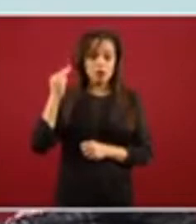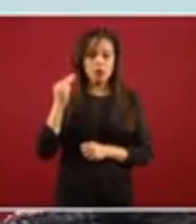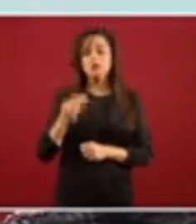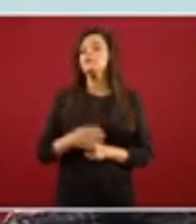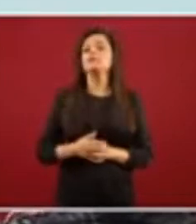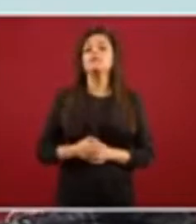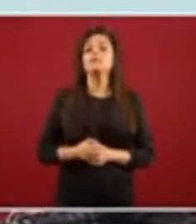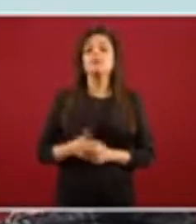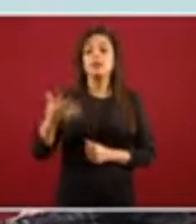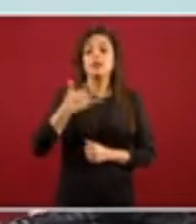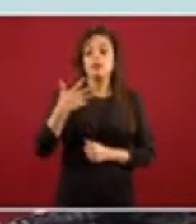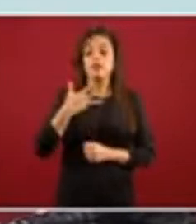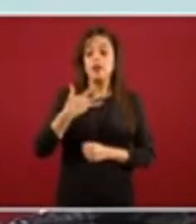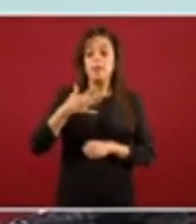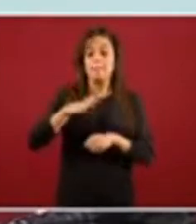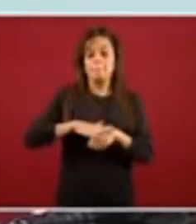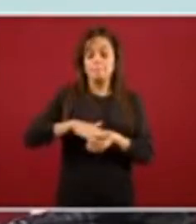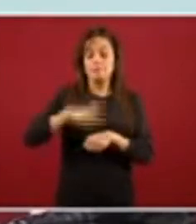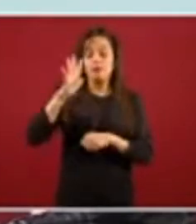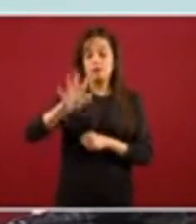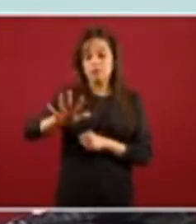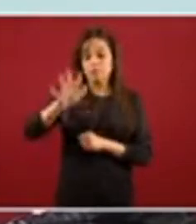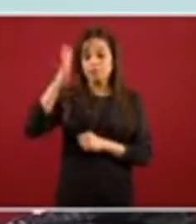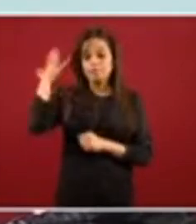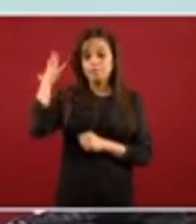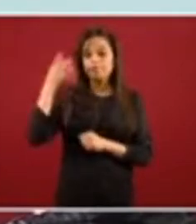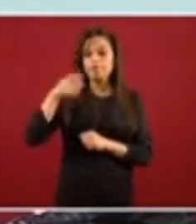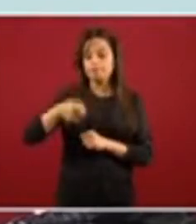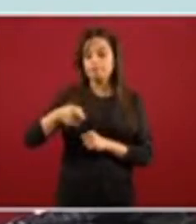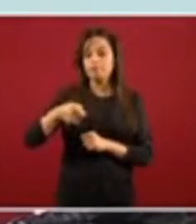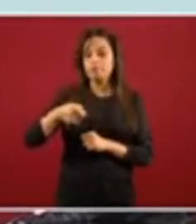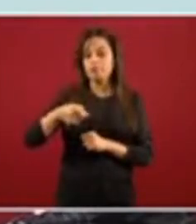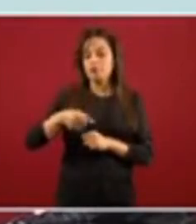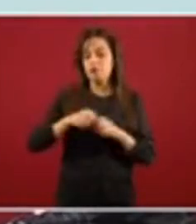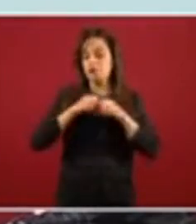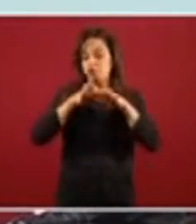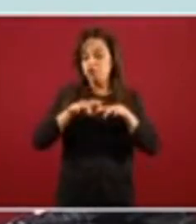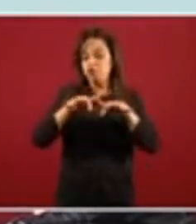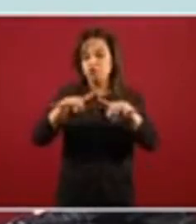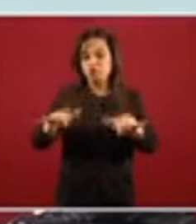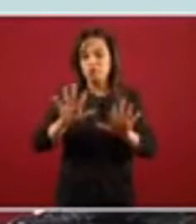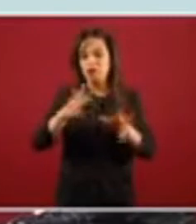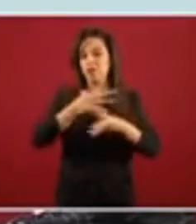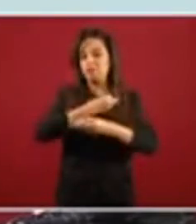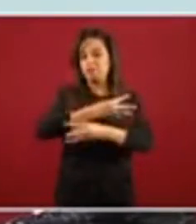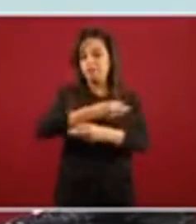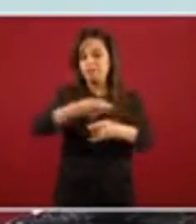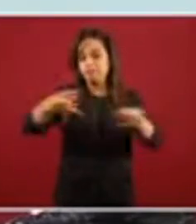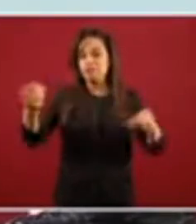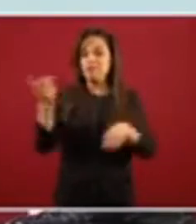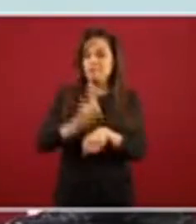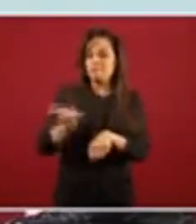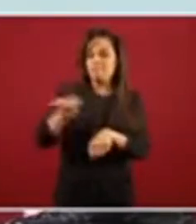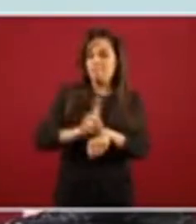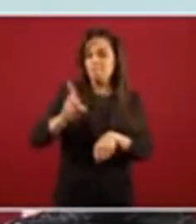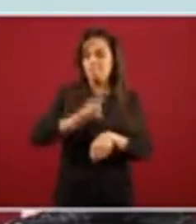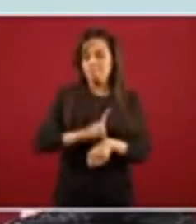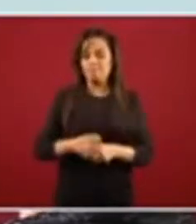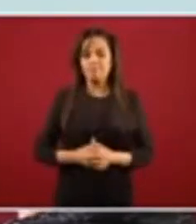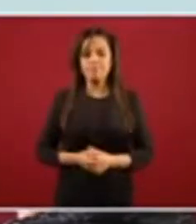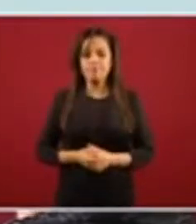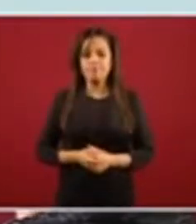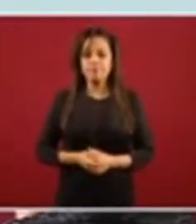existe un crecimiento acelerado de la cantidad de casos diarios. Hasta hoy no